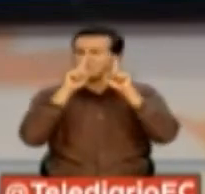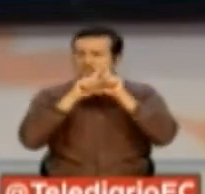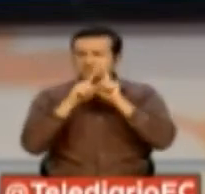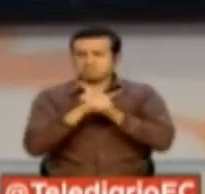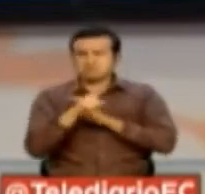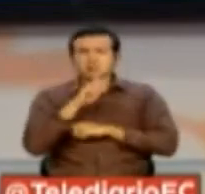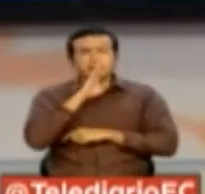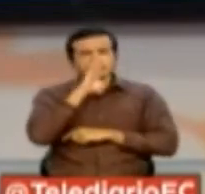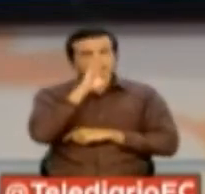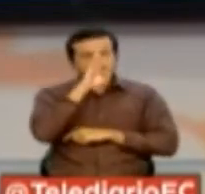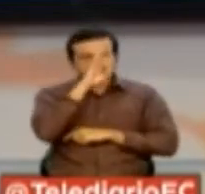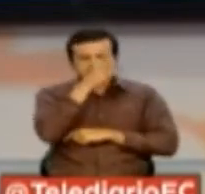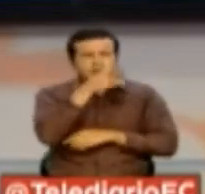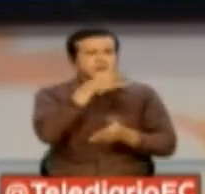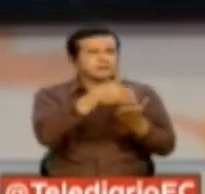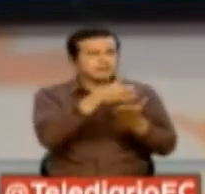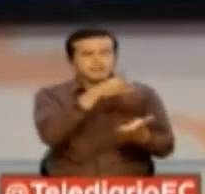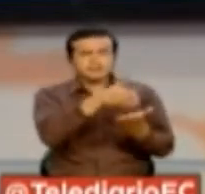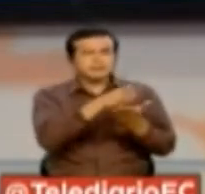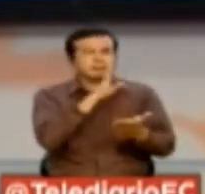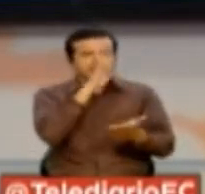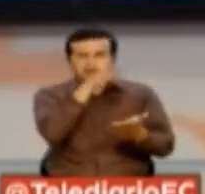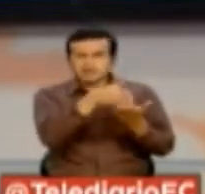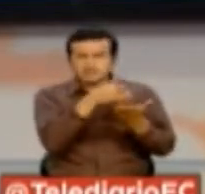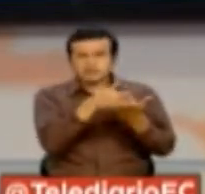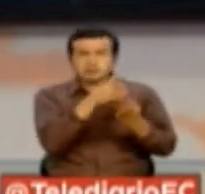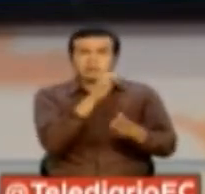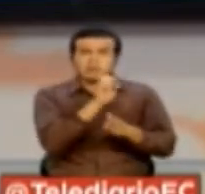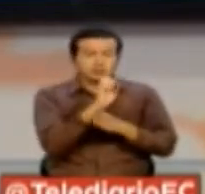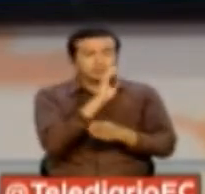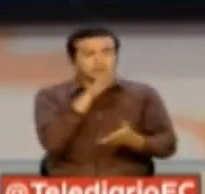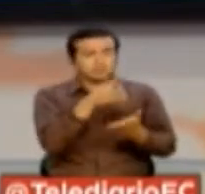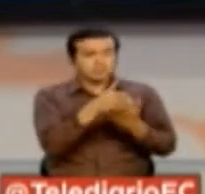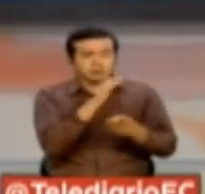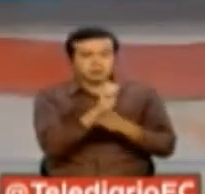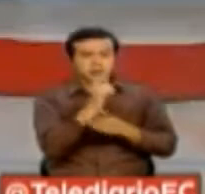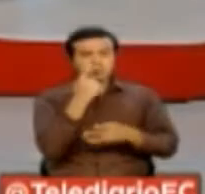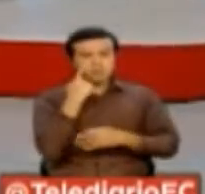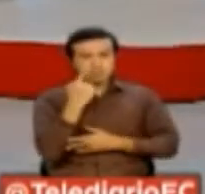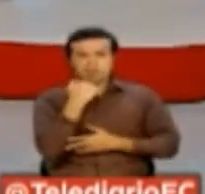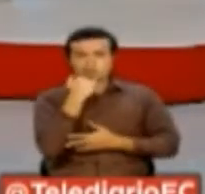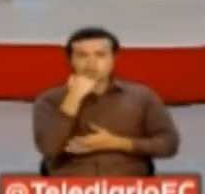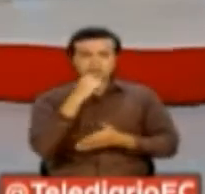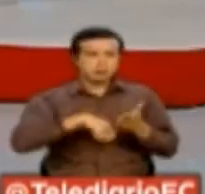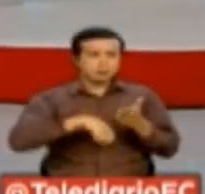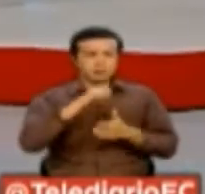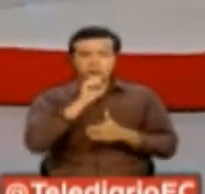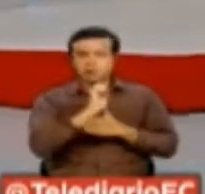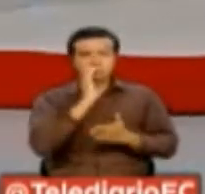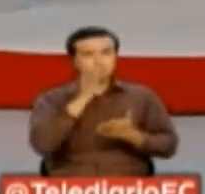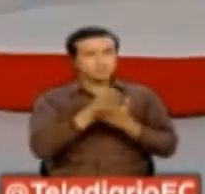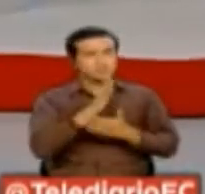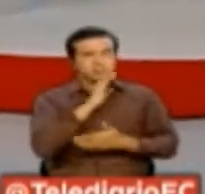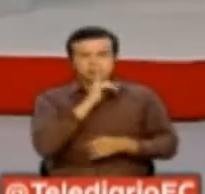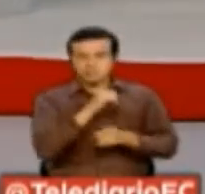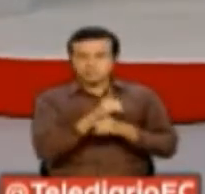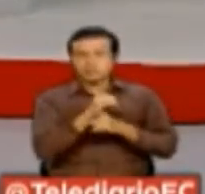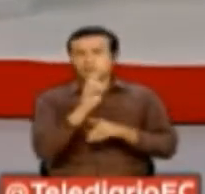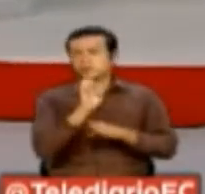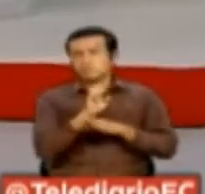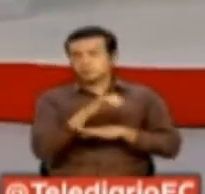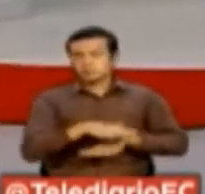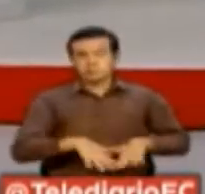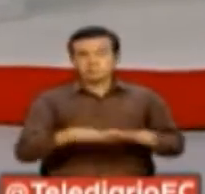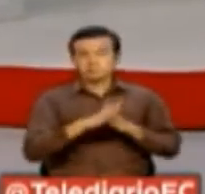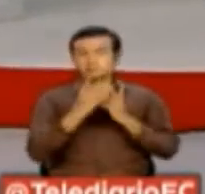y siempre acuden han acudido en el ecuador a licitaciones que ha hecho el país el país por ejemplo